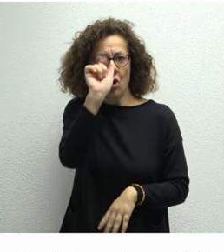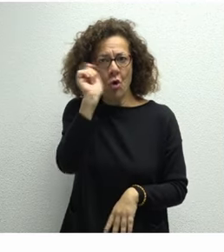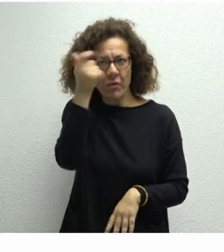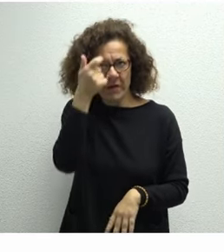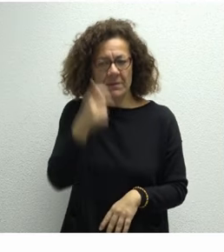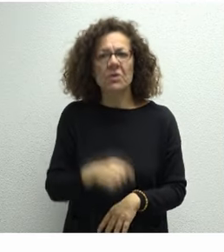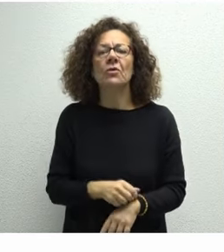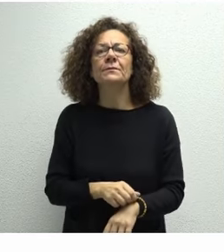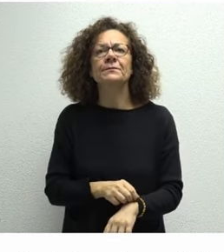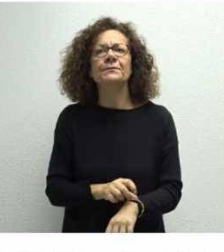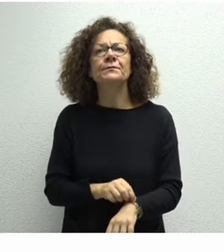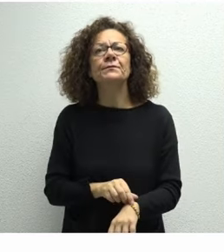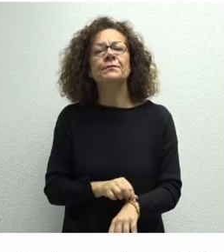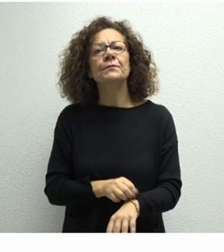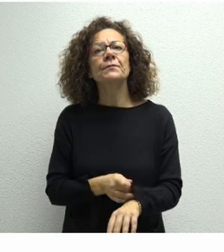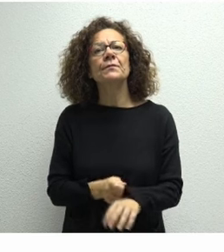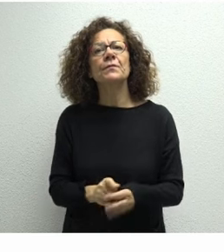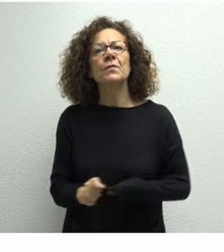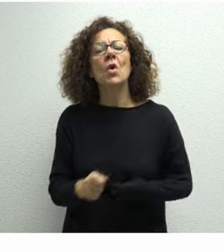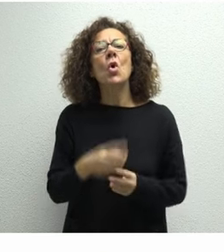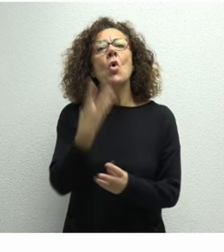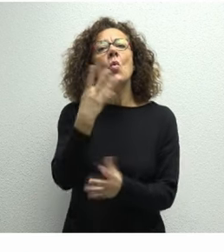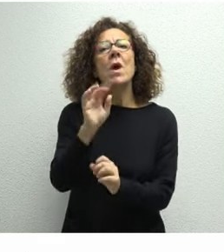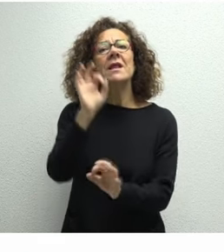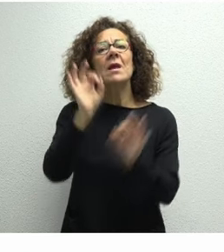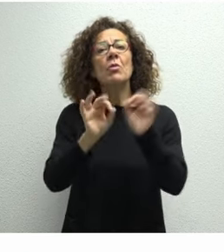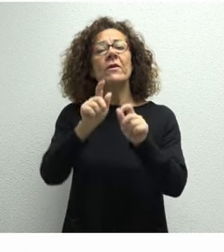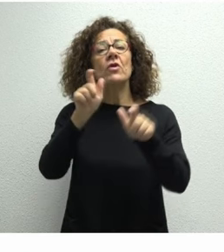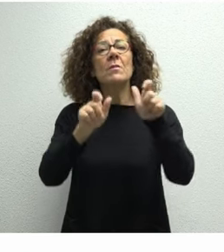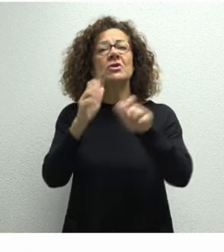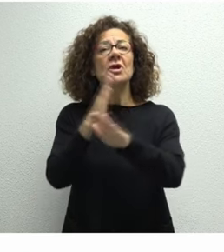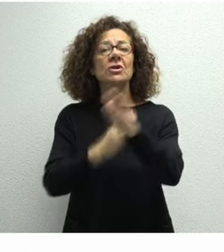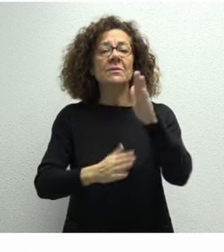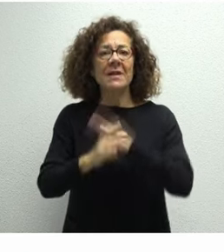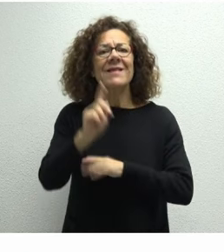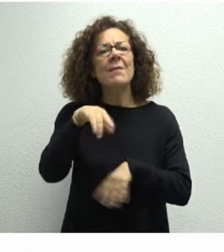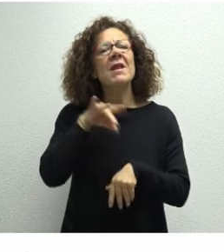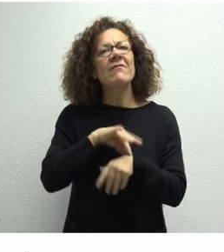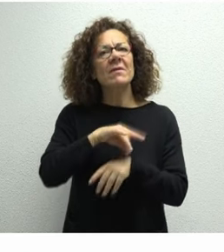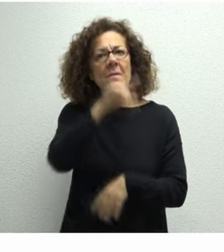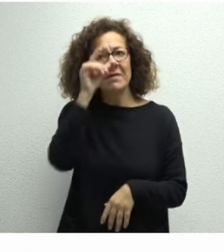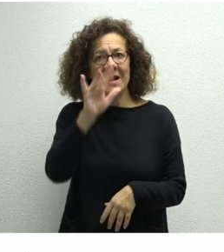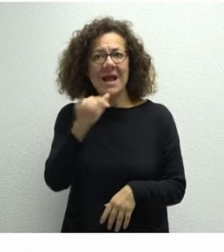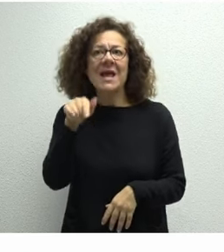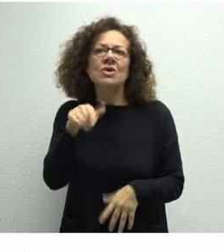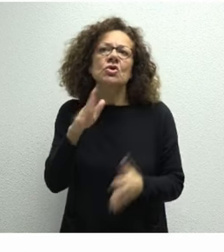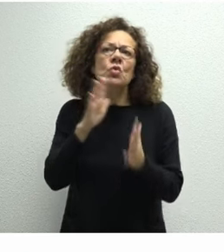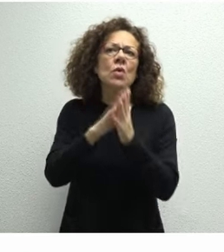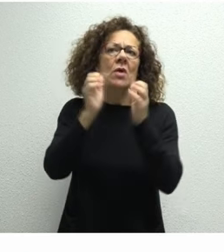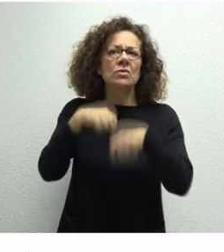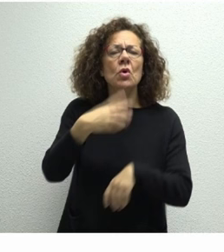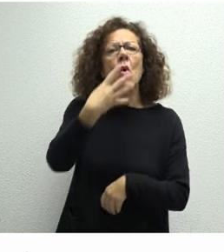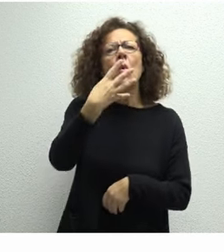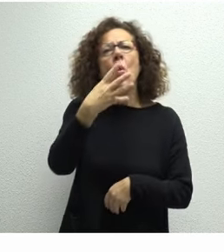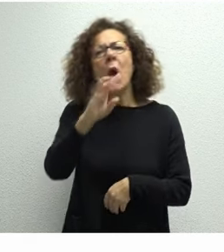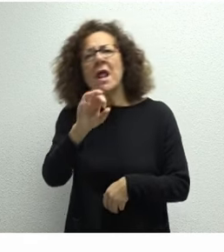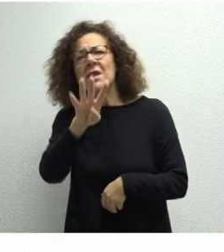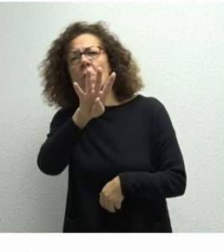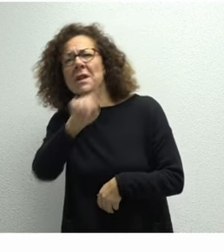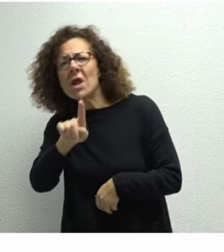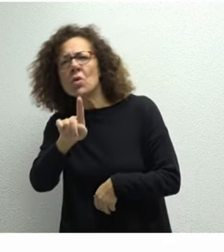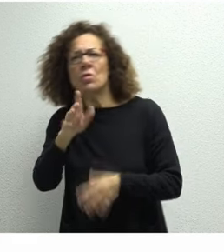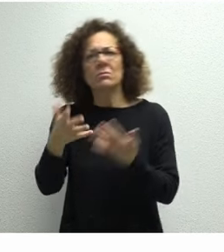bien 40% personas con discapacidad tendrán una enfermedad mental ese es un consenso 4041 no al que se